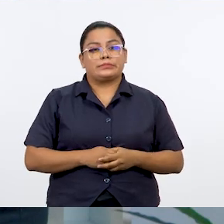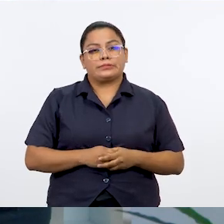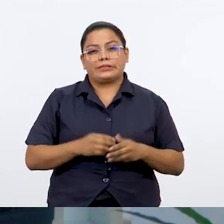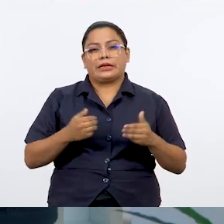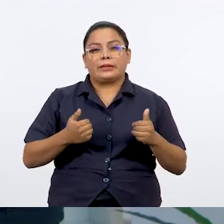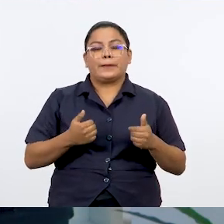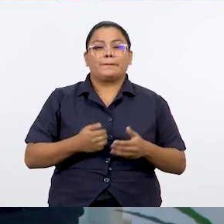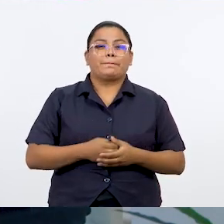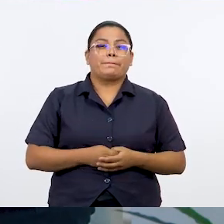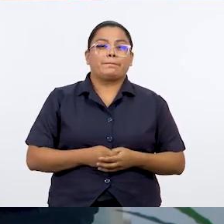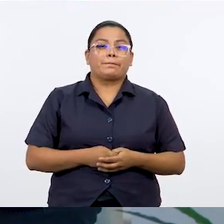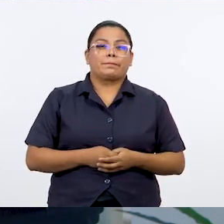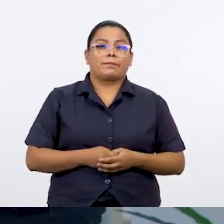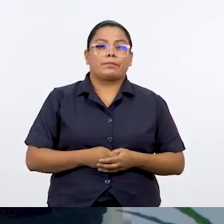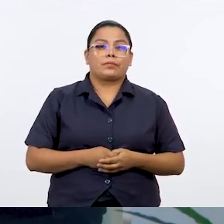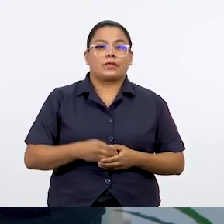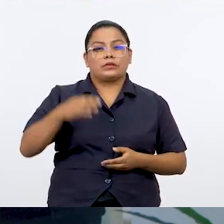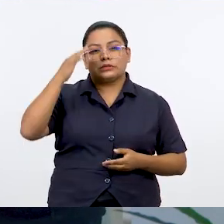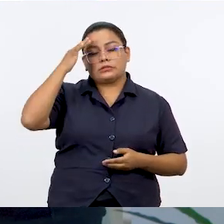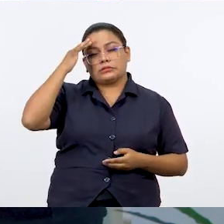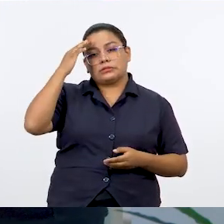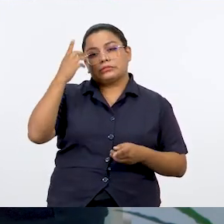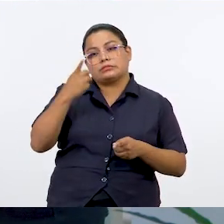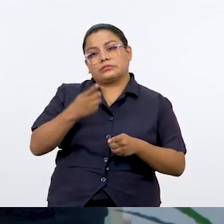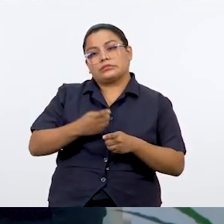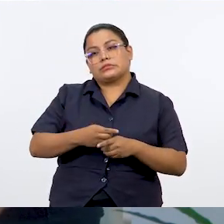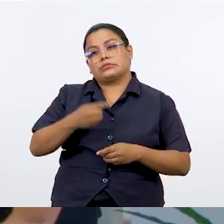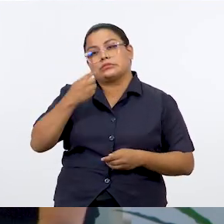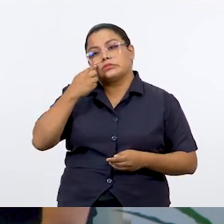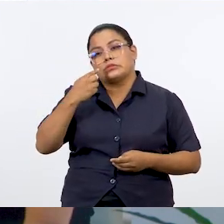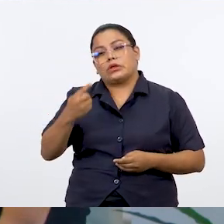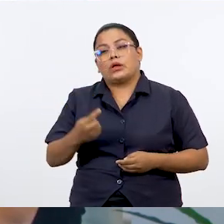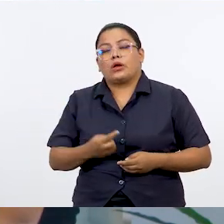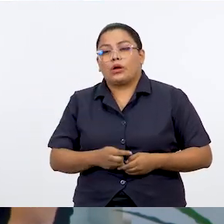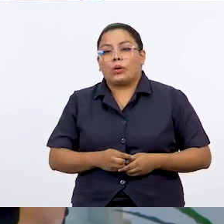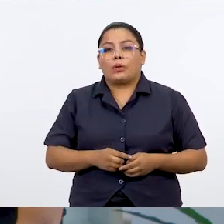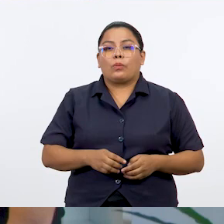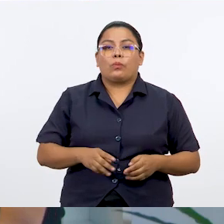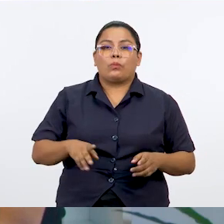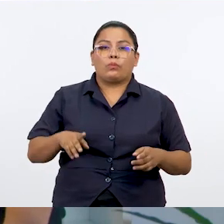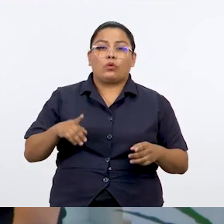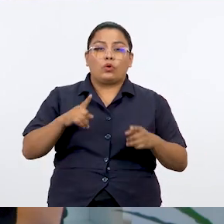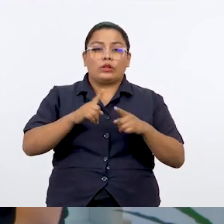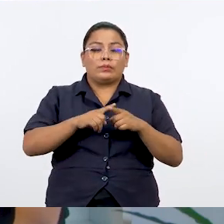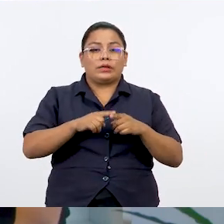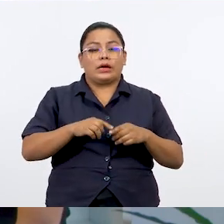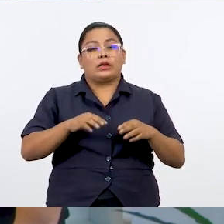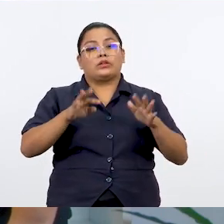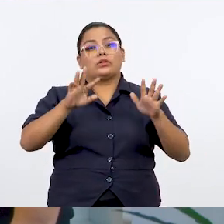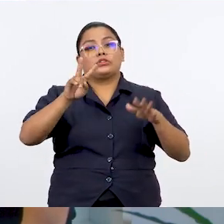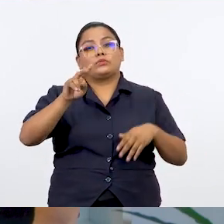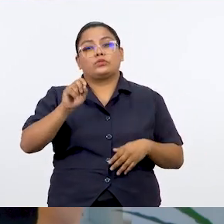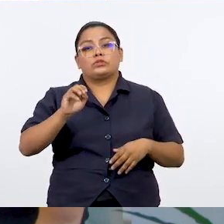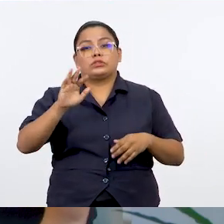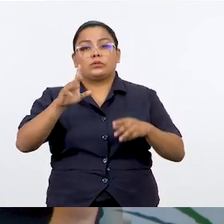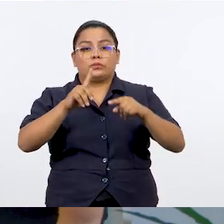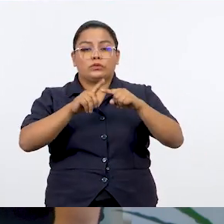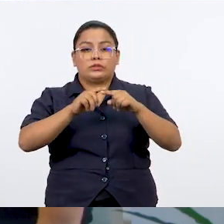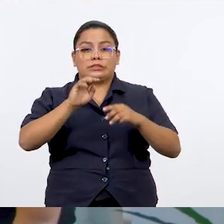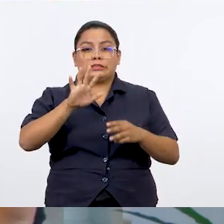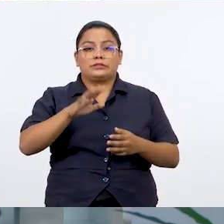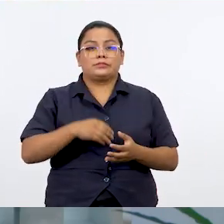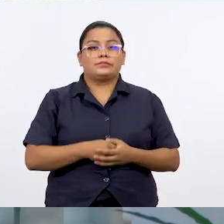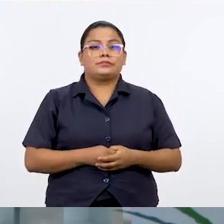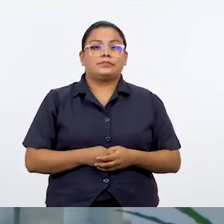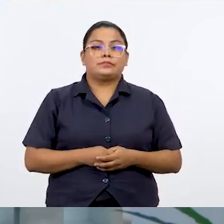parece. Bien, para comprobarlo lo que vamos a hacer es multiplicar, en este caso, 12.5 por 5.